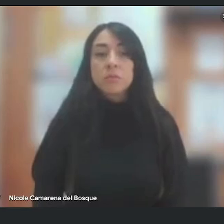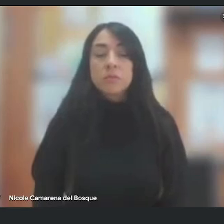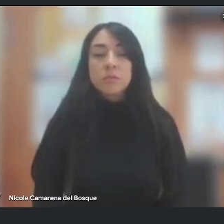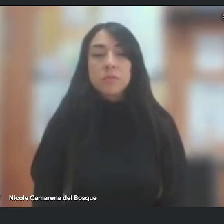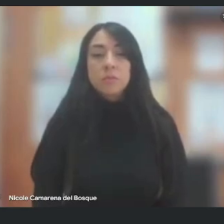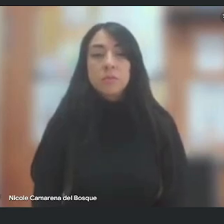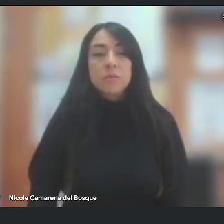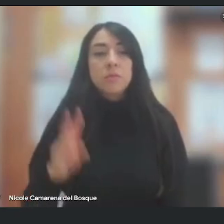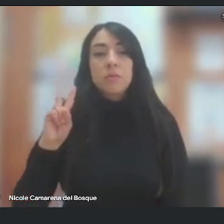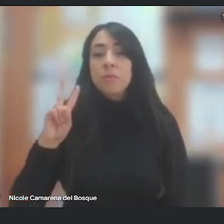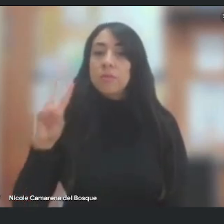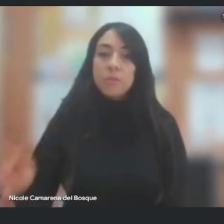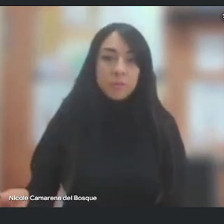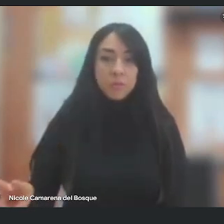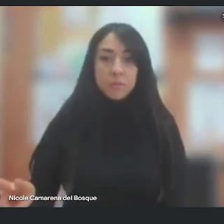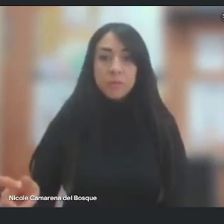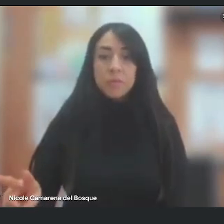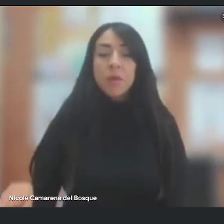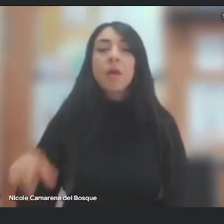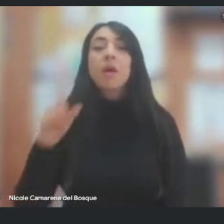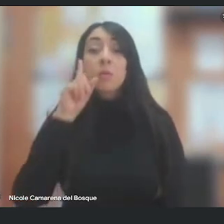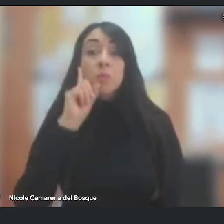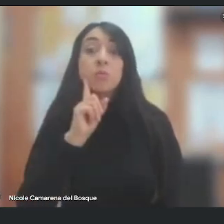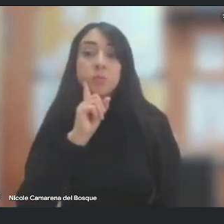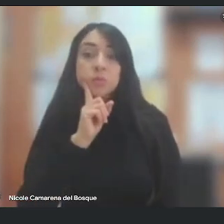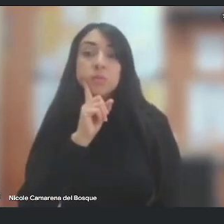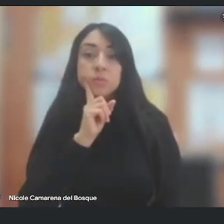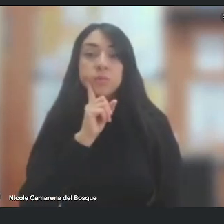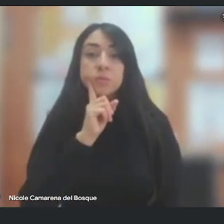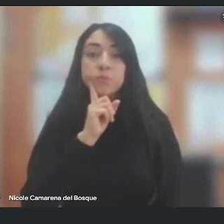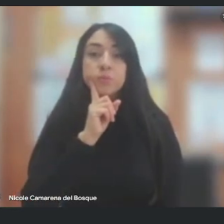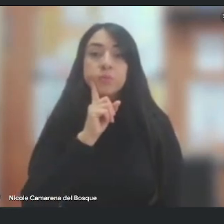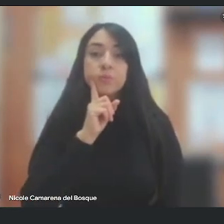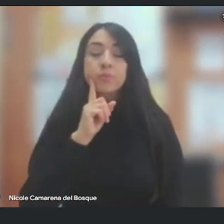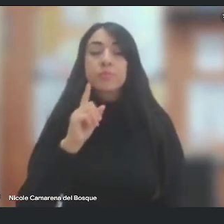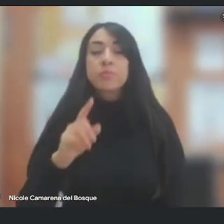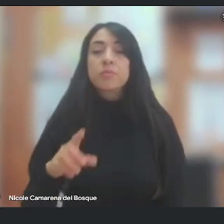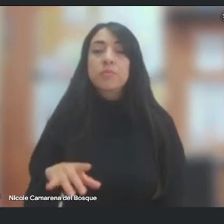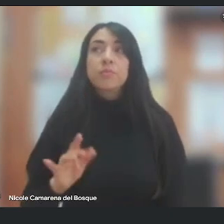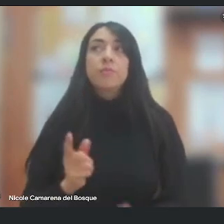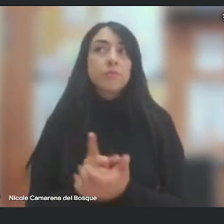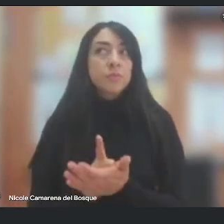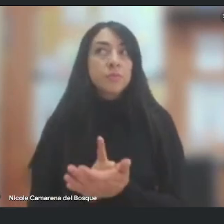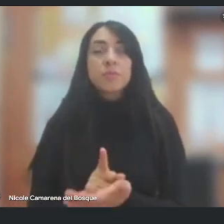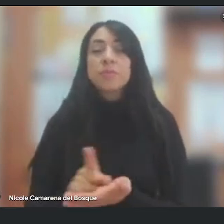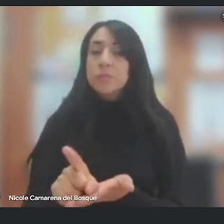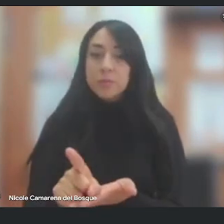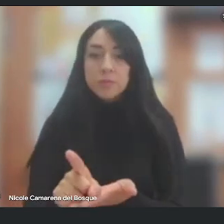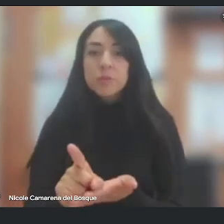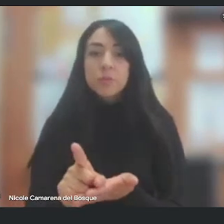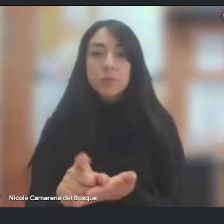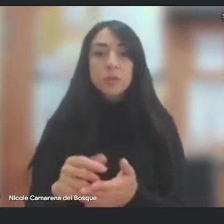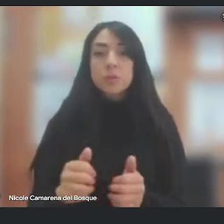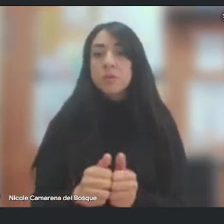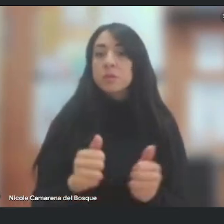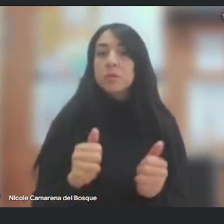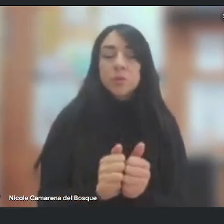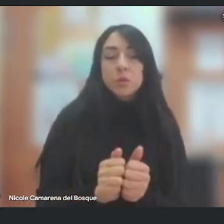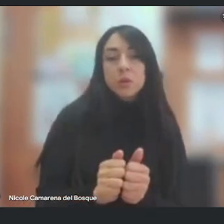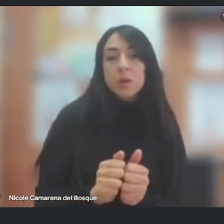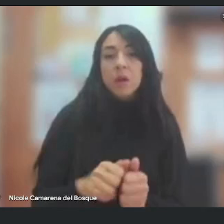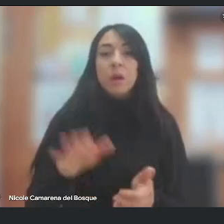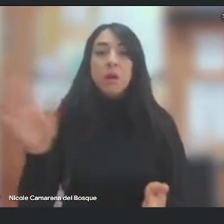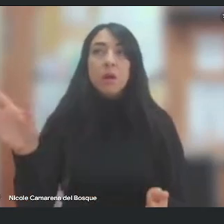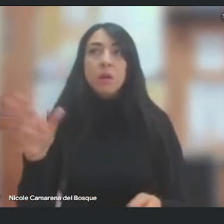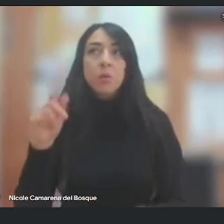cuerpo, tienen derecho a la intimidad, al placer sexual, a tener una pareja, a tener hijos, si es que lo desea. Entonces,